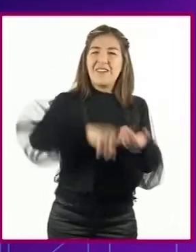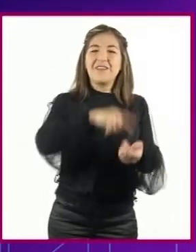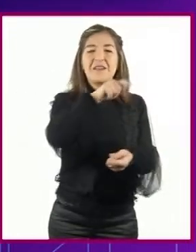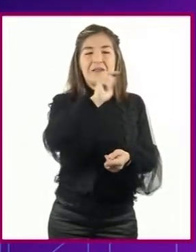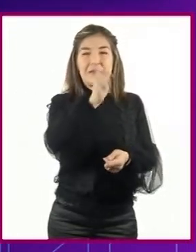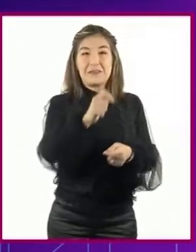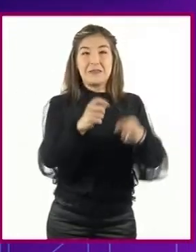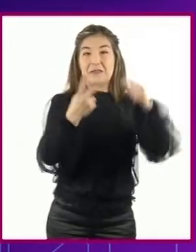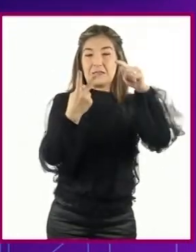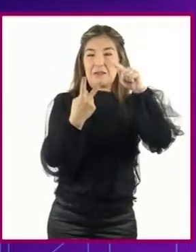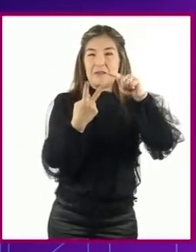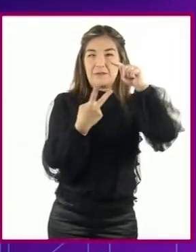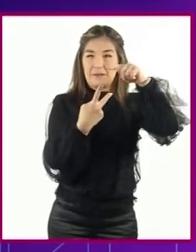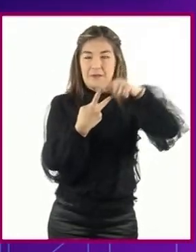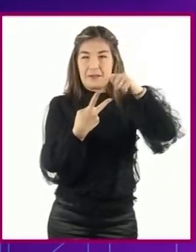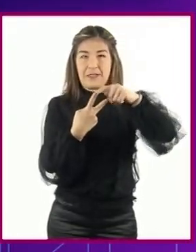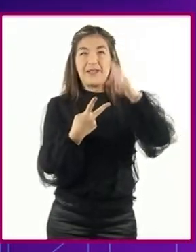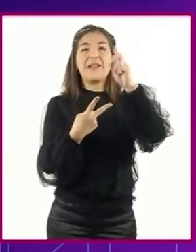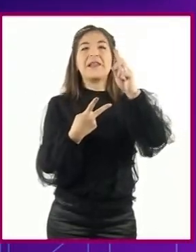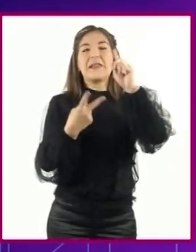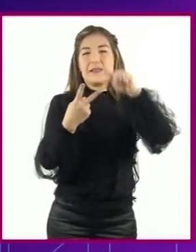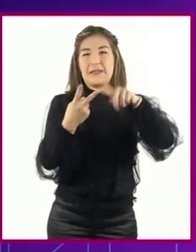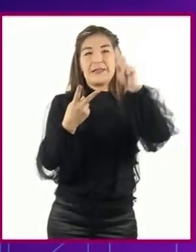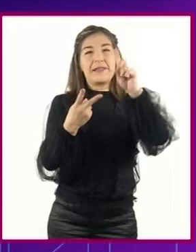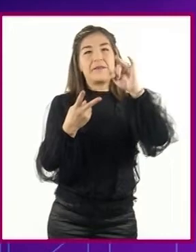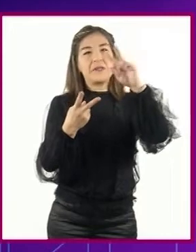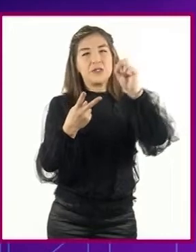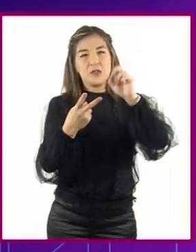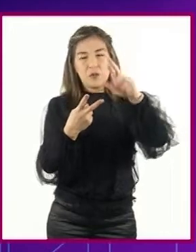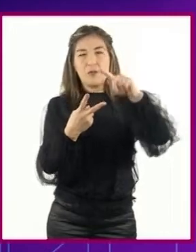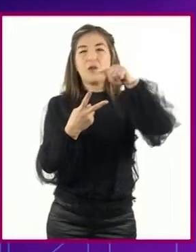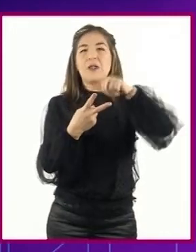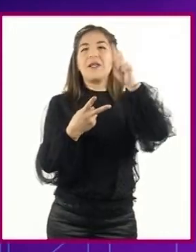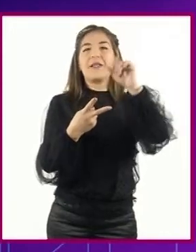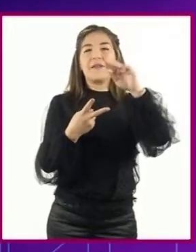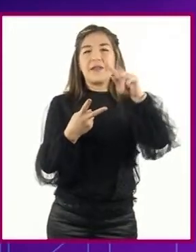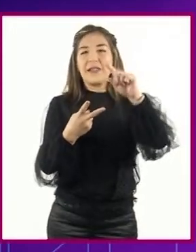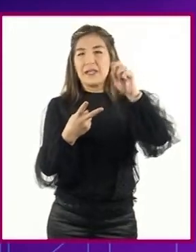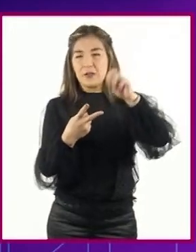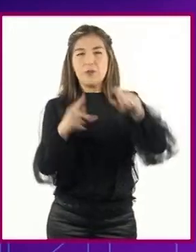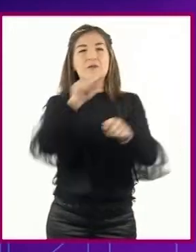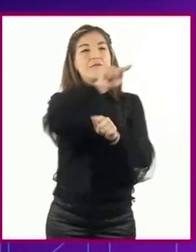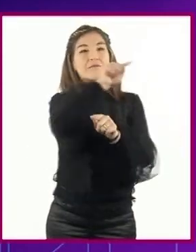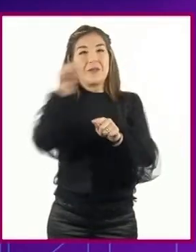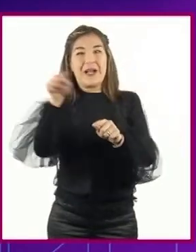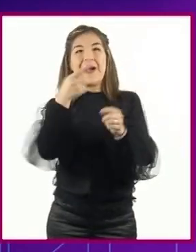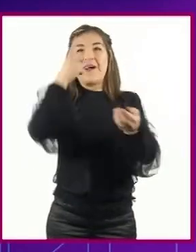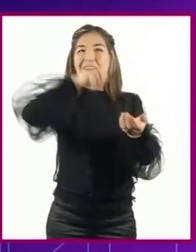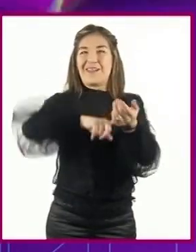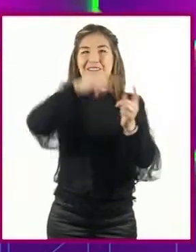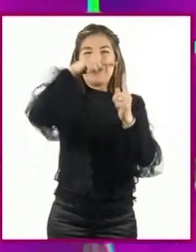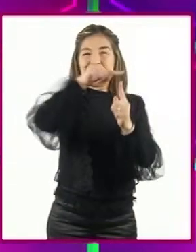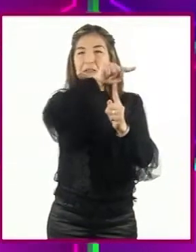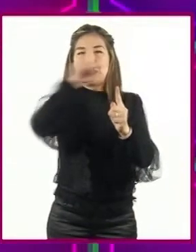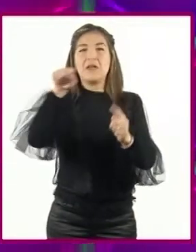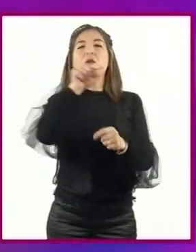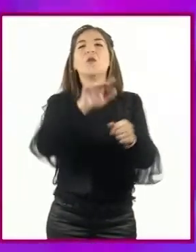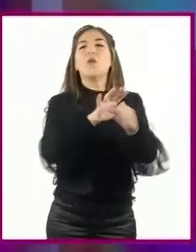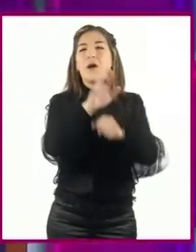el dividendo, el divisor y el cociente de las 4 operaciones. Registren sus conjeturas e